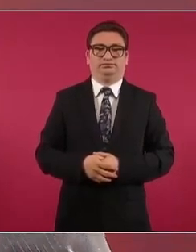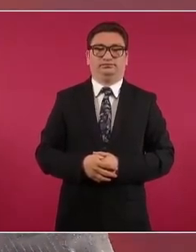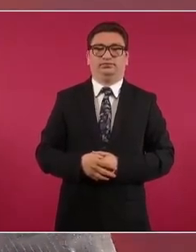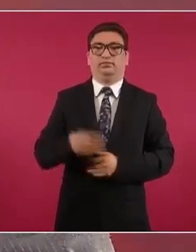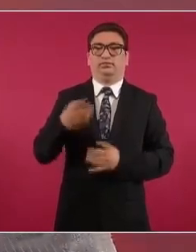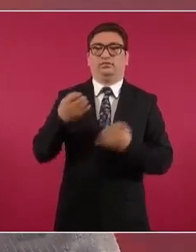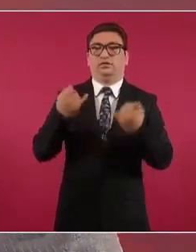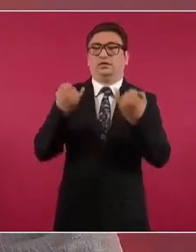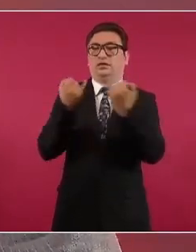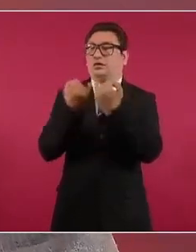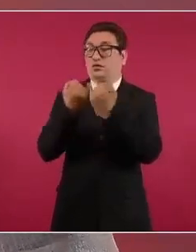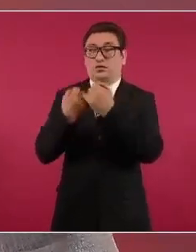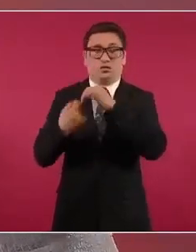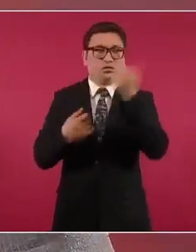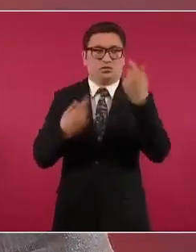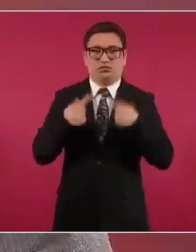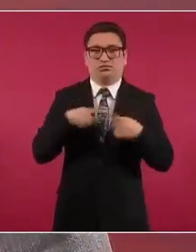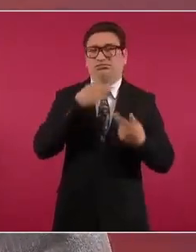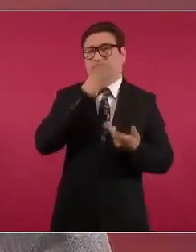Cualquier otro no aguanta